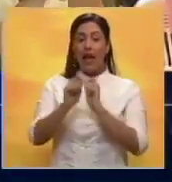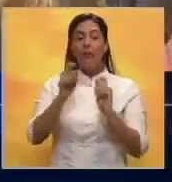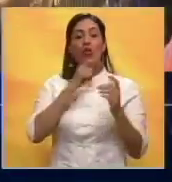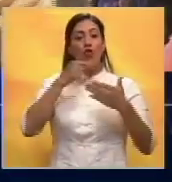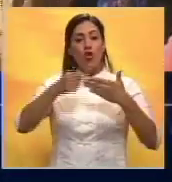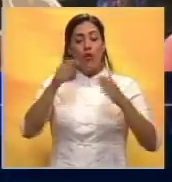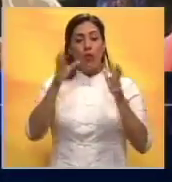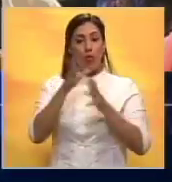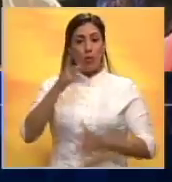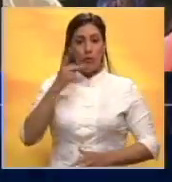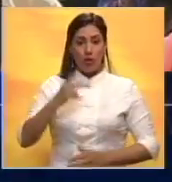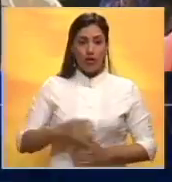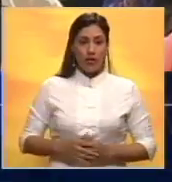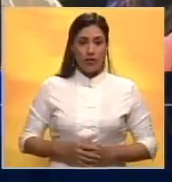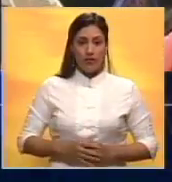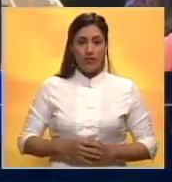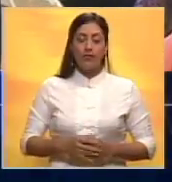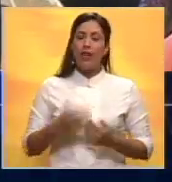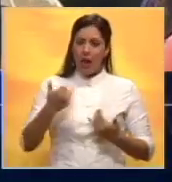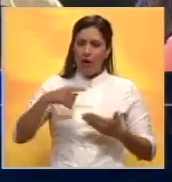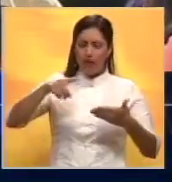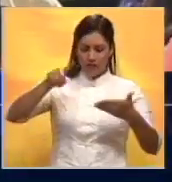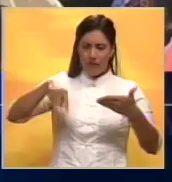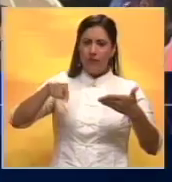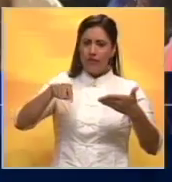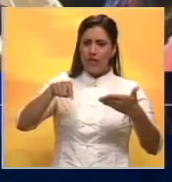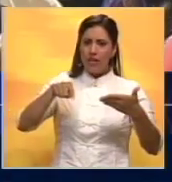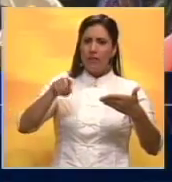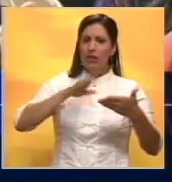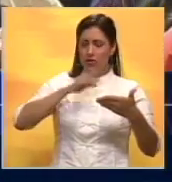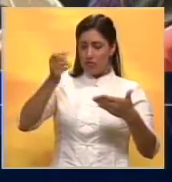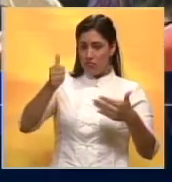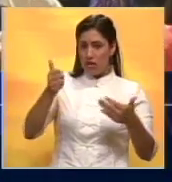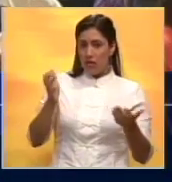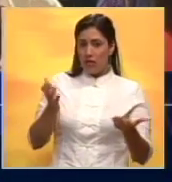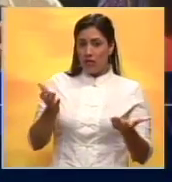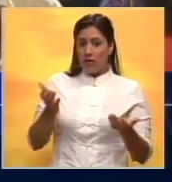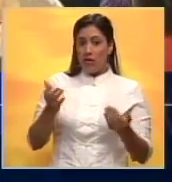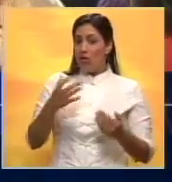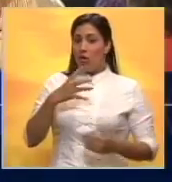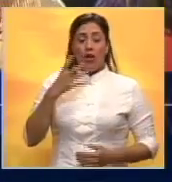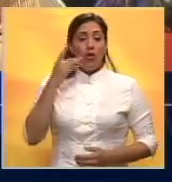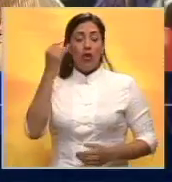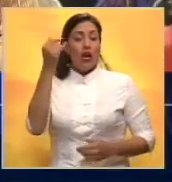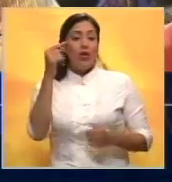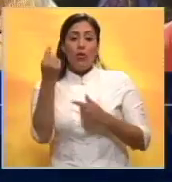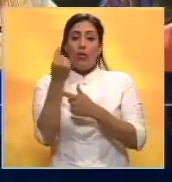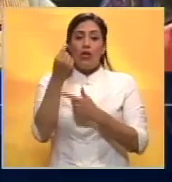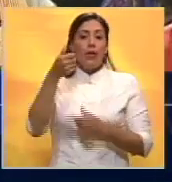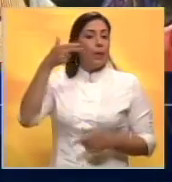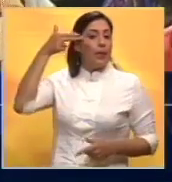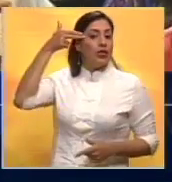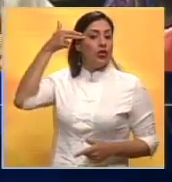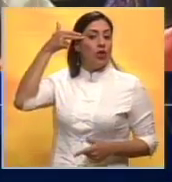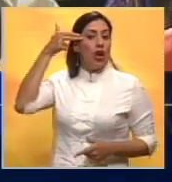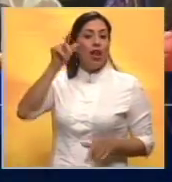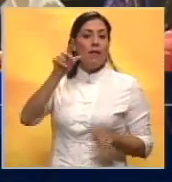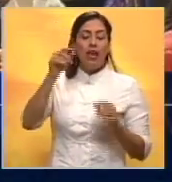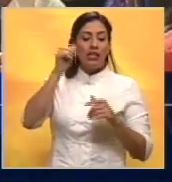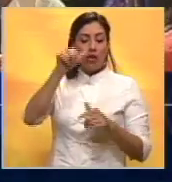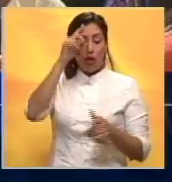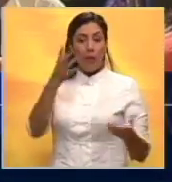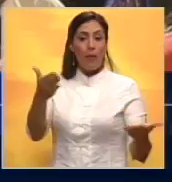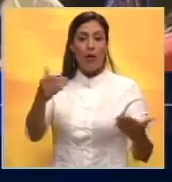nóminas de los partidos pero eran firmas recogidas en condiciones razonables no fue que te dijeron con una pistola en la cabeza en un fin de